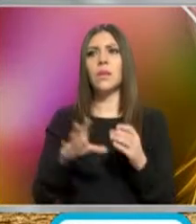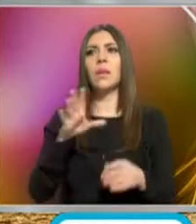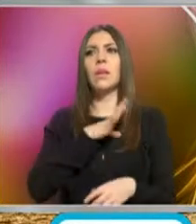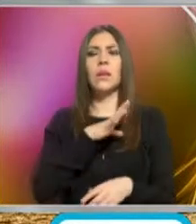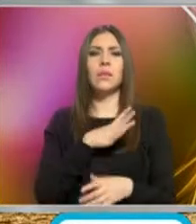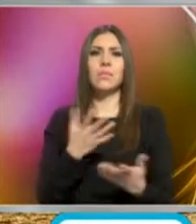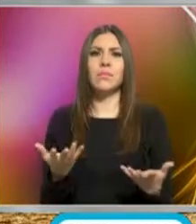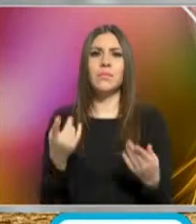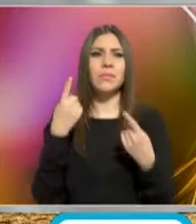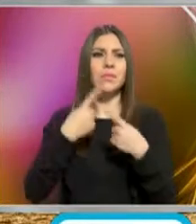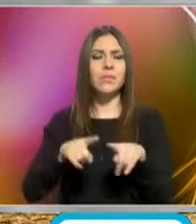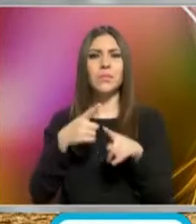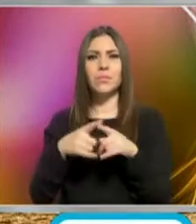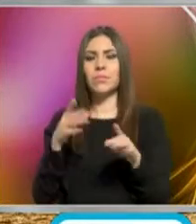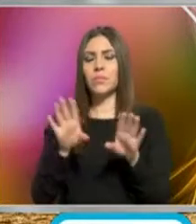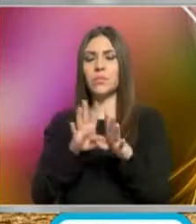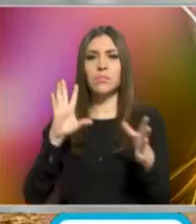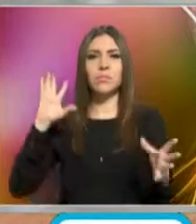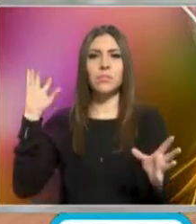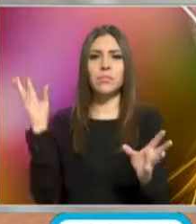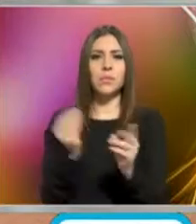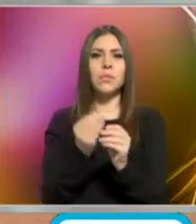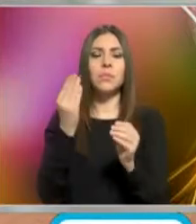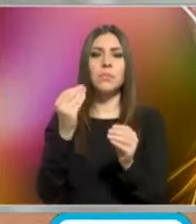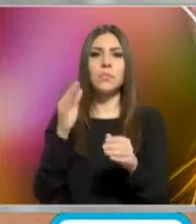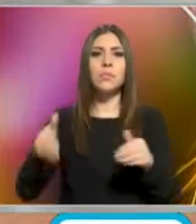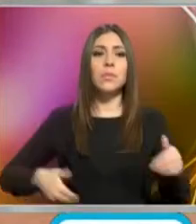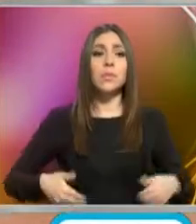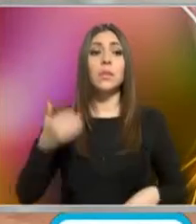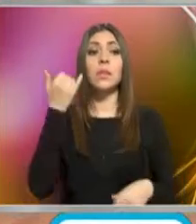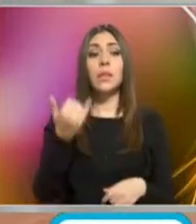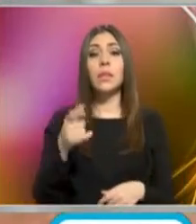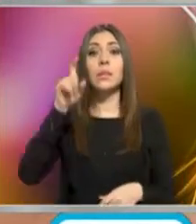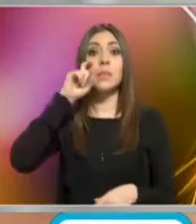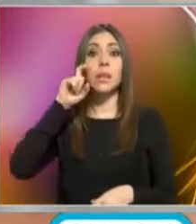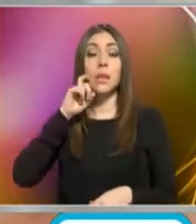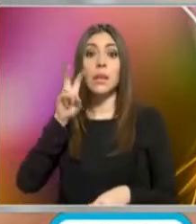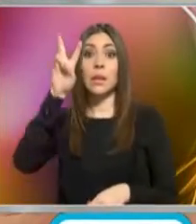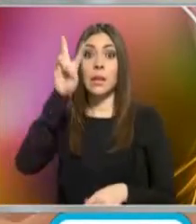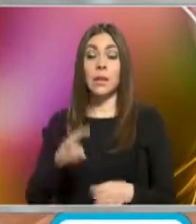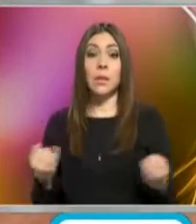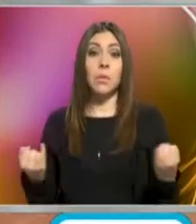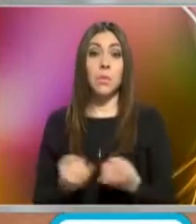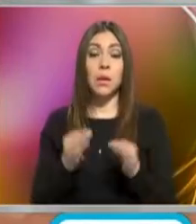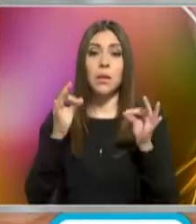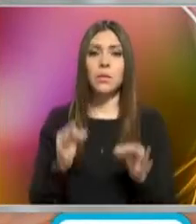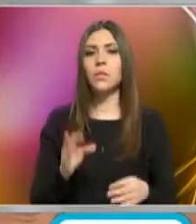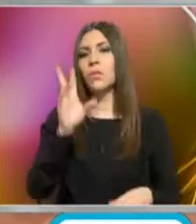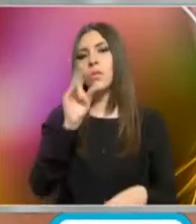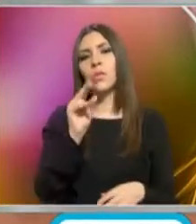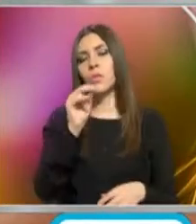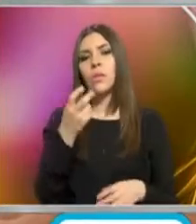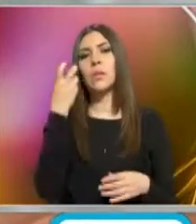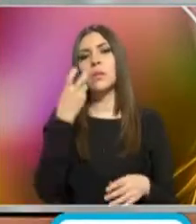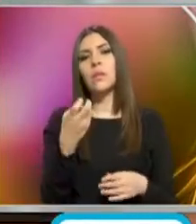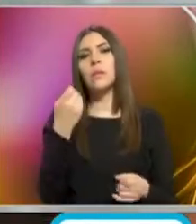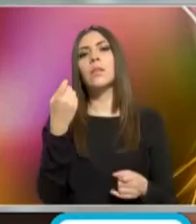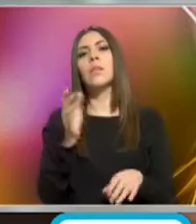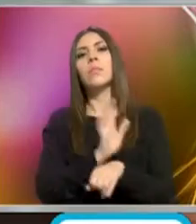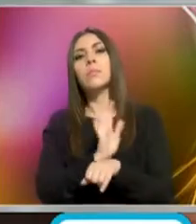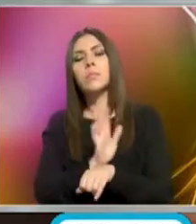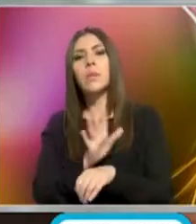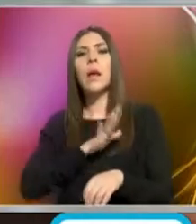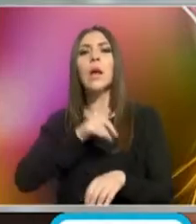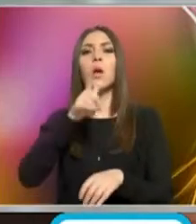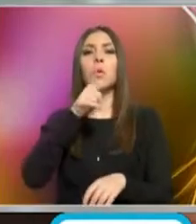cortes, hay toda una producción y la sexualidad real no siempre O es sea, así. están maquilladas, están inyectadas, hay